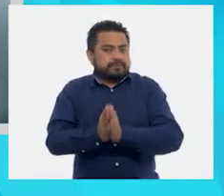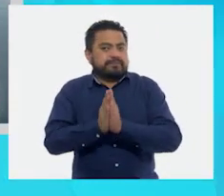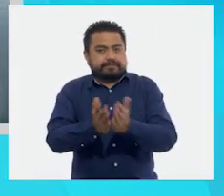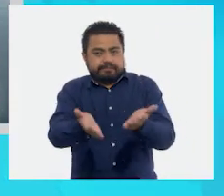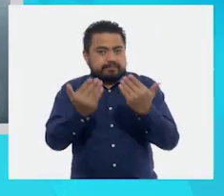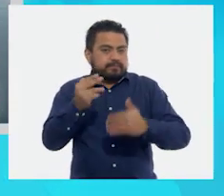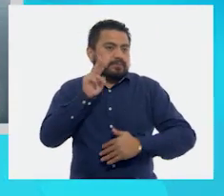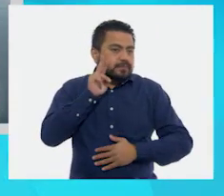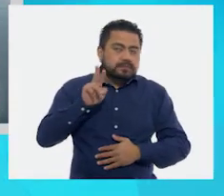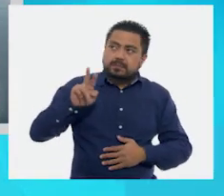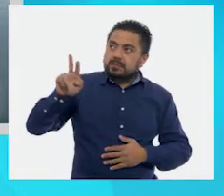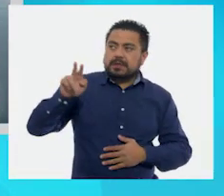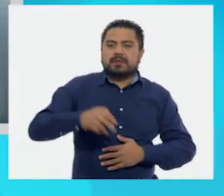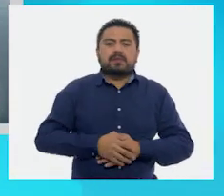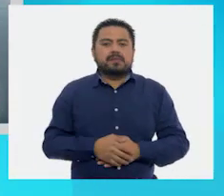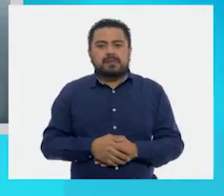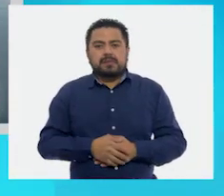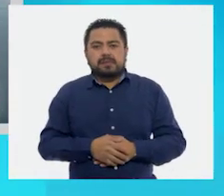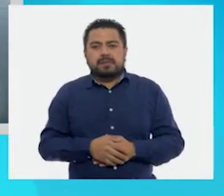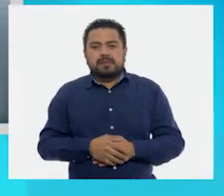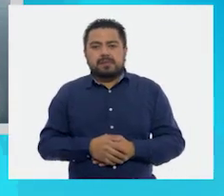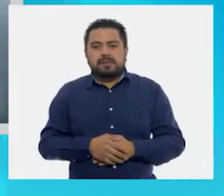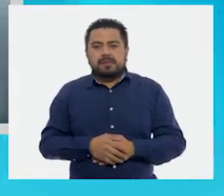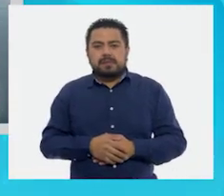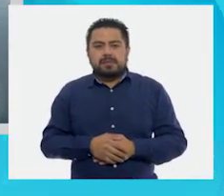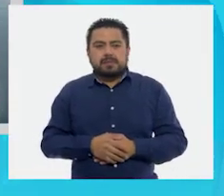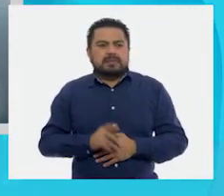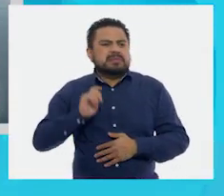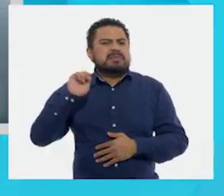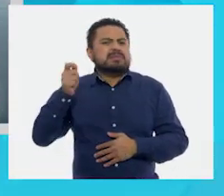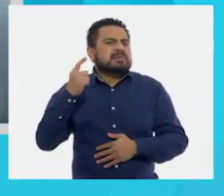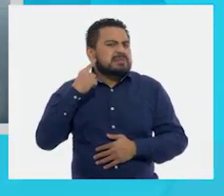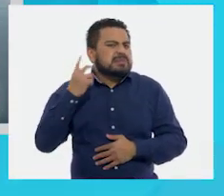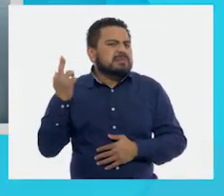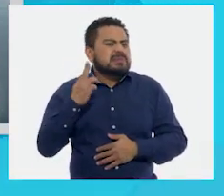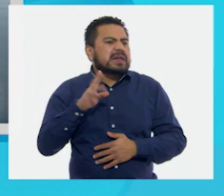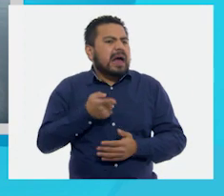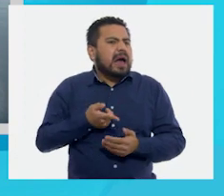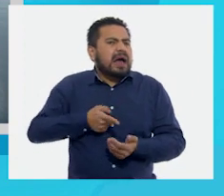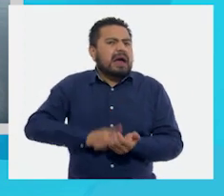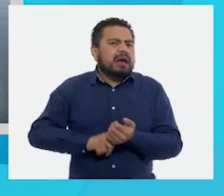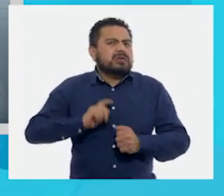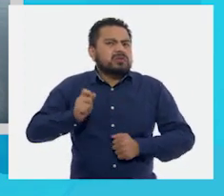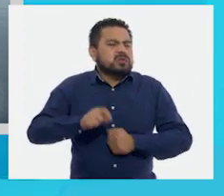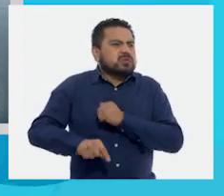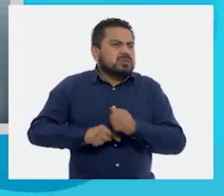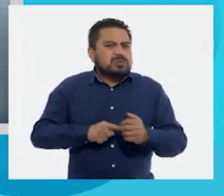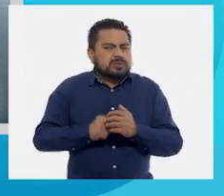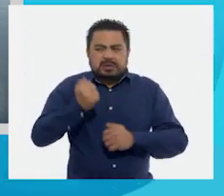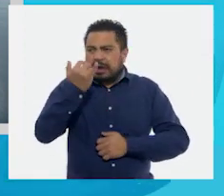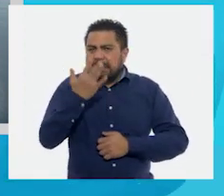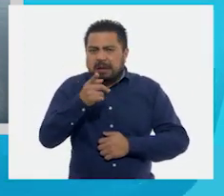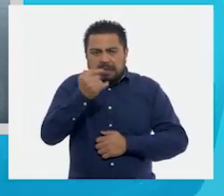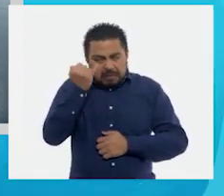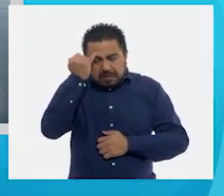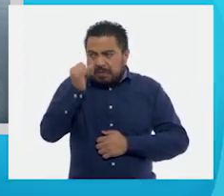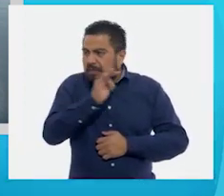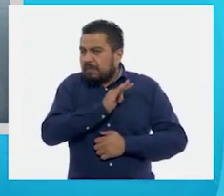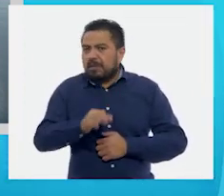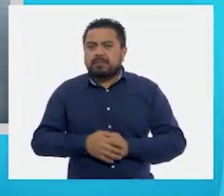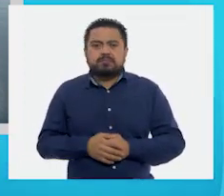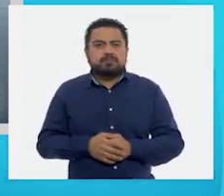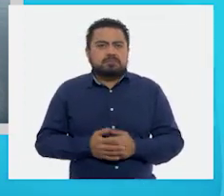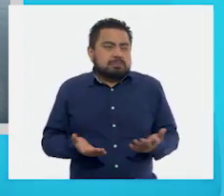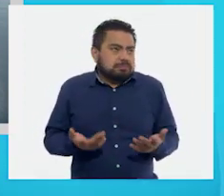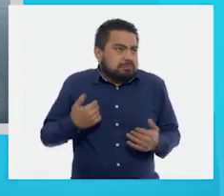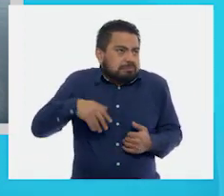ver, ahí está la primera imagen. ¿Qué sonidos podrían estar presentes en estos lugares? ¿Se los imaginan? Ay, pues